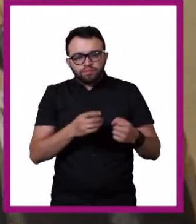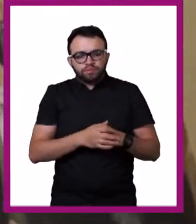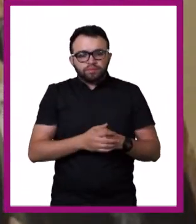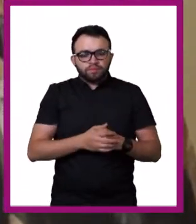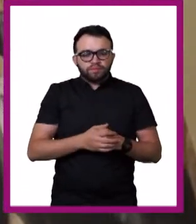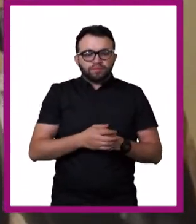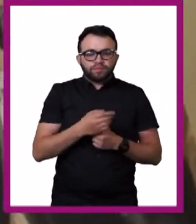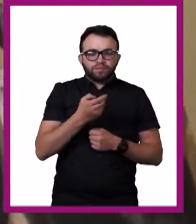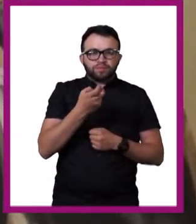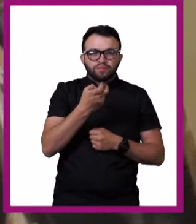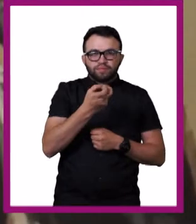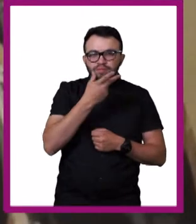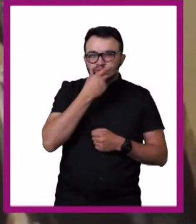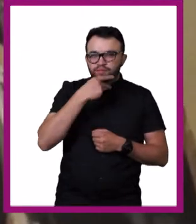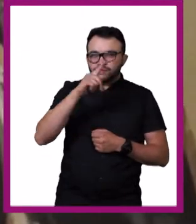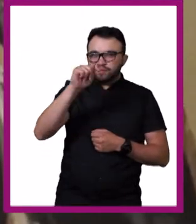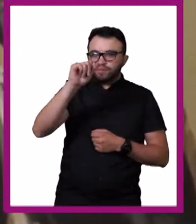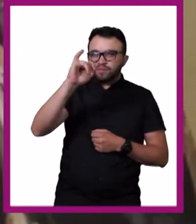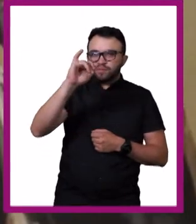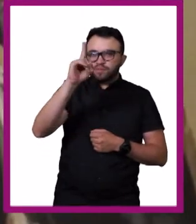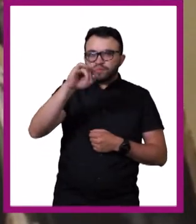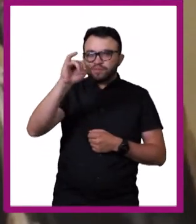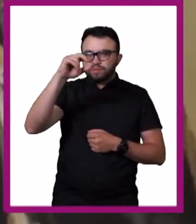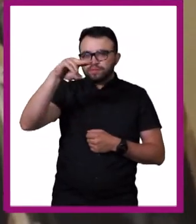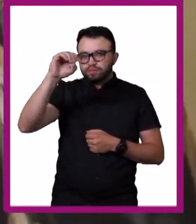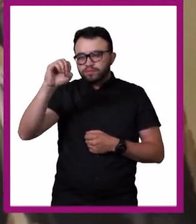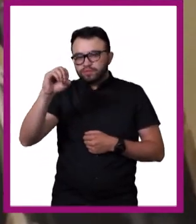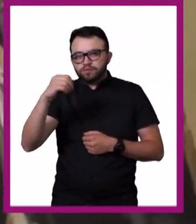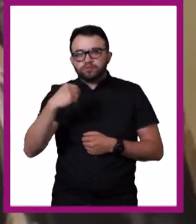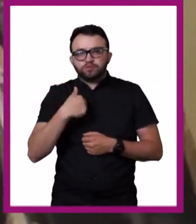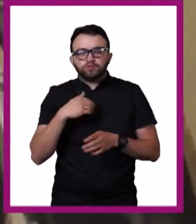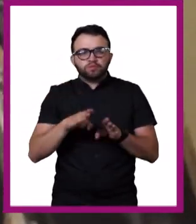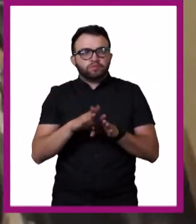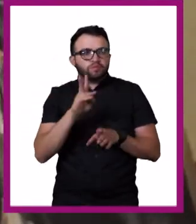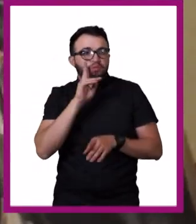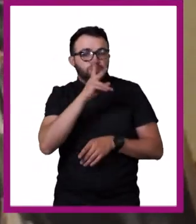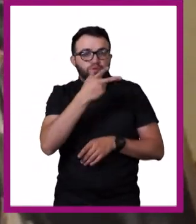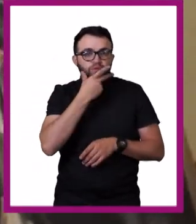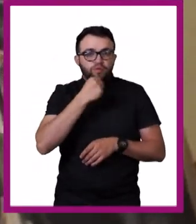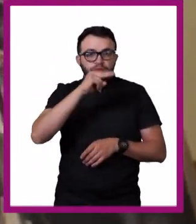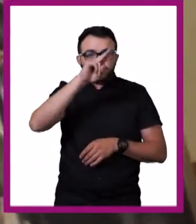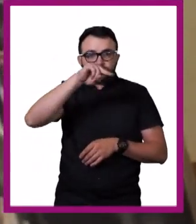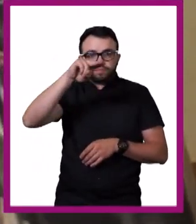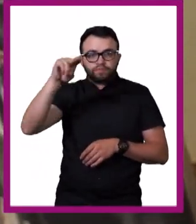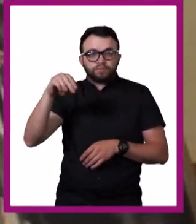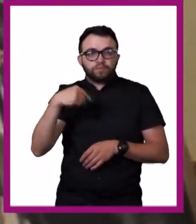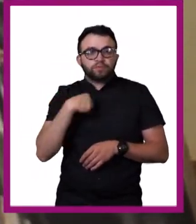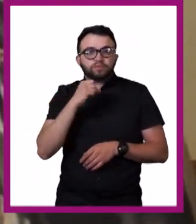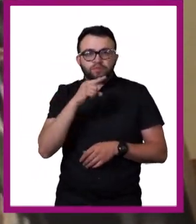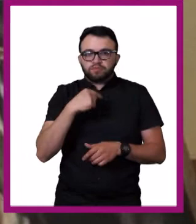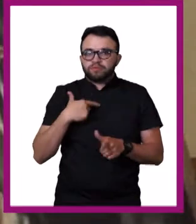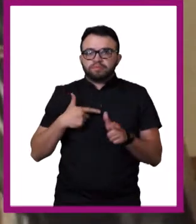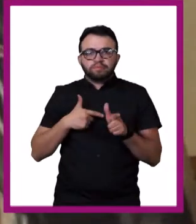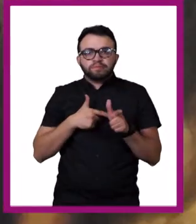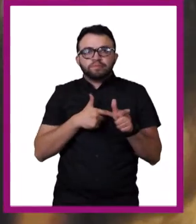Tiziano es uno de los pintores a los cuales he seguido en mi aprendizaje.